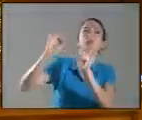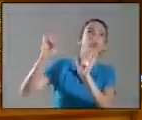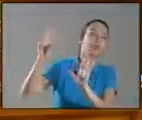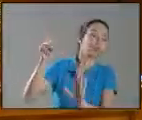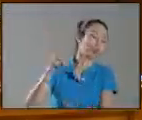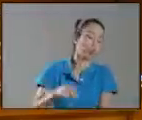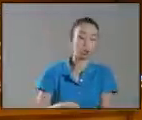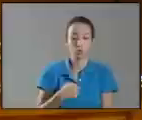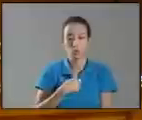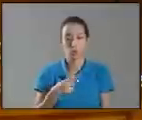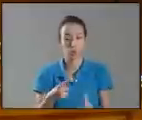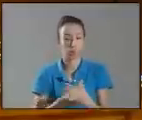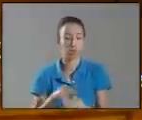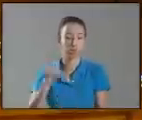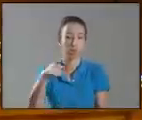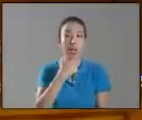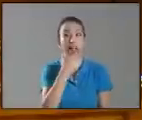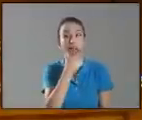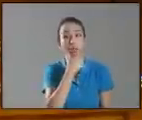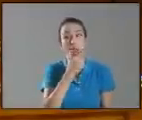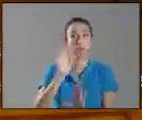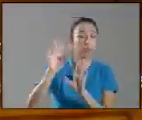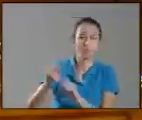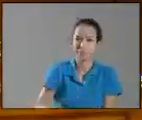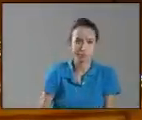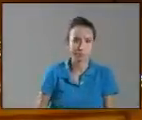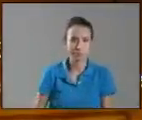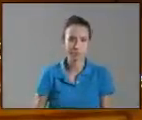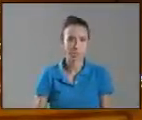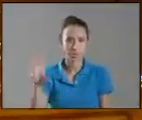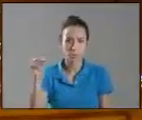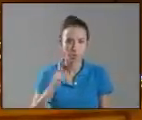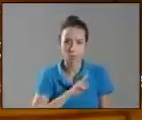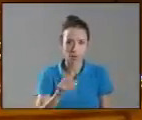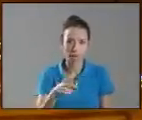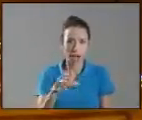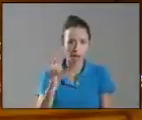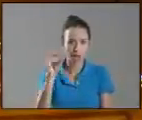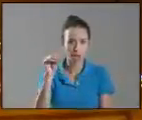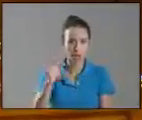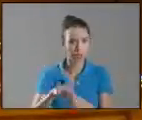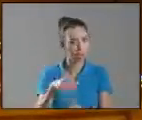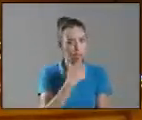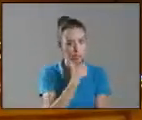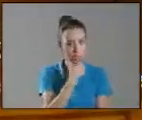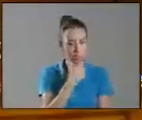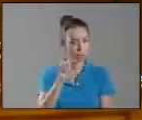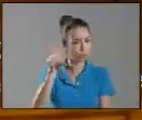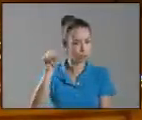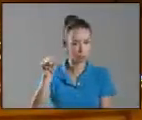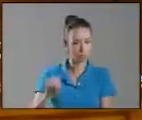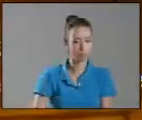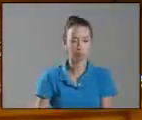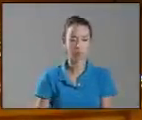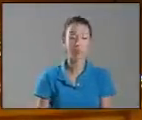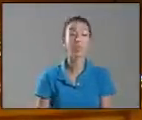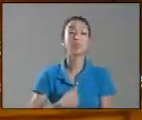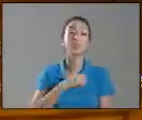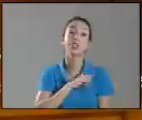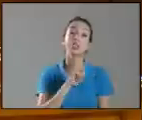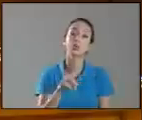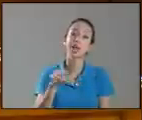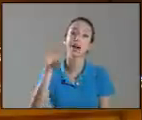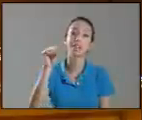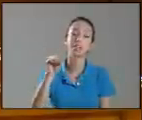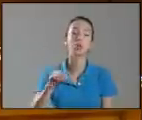Las hermanas tenían que haber dicho amén también. Ay, no, hermana. No. Yo con eso de lesbianismo, no estoy hablando yo de